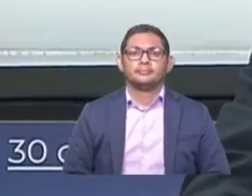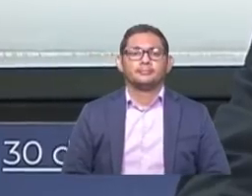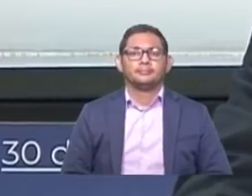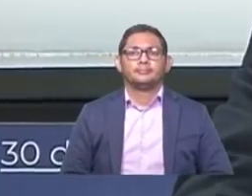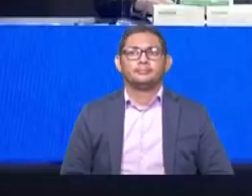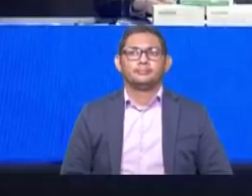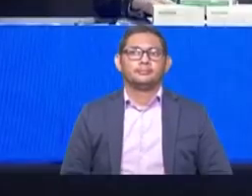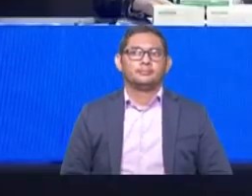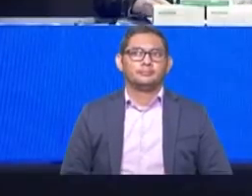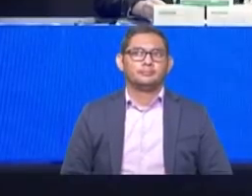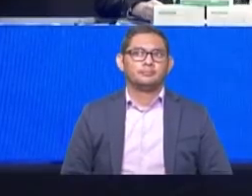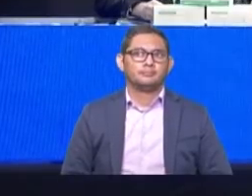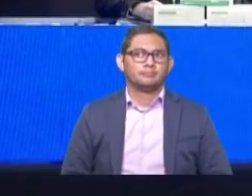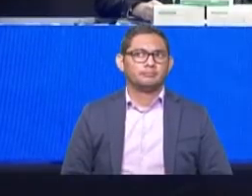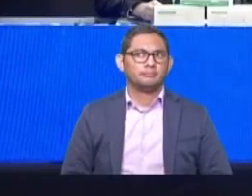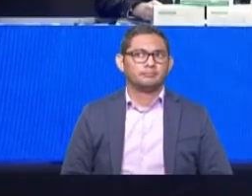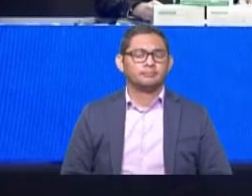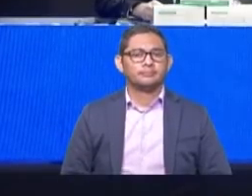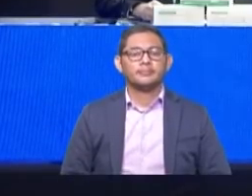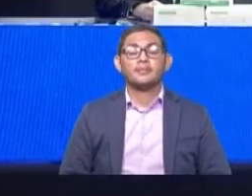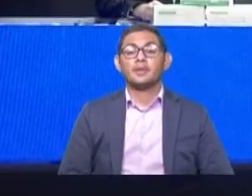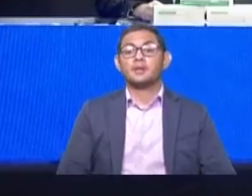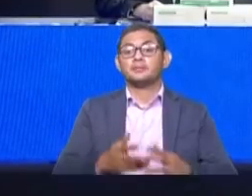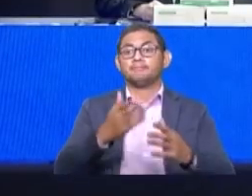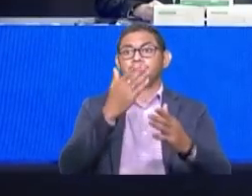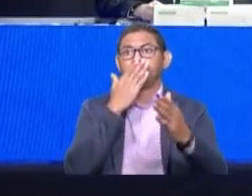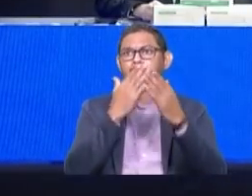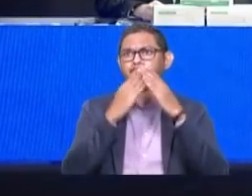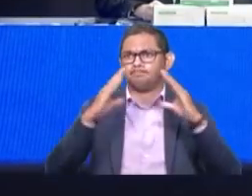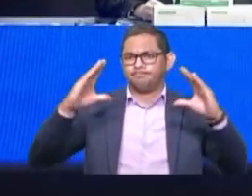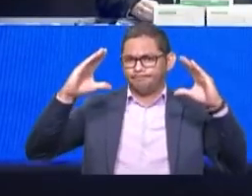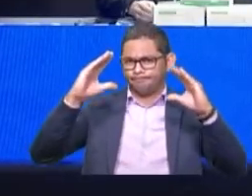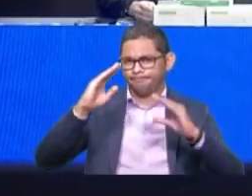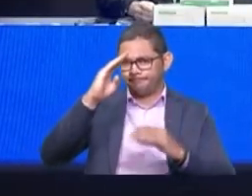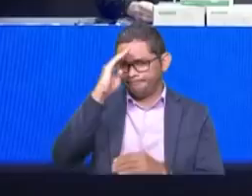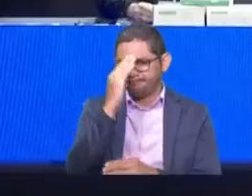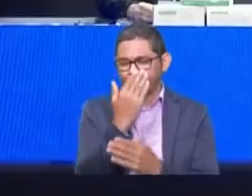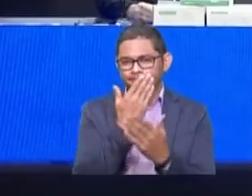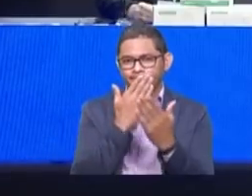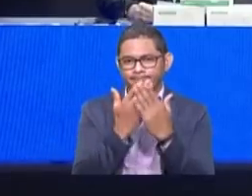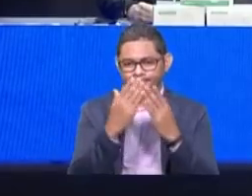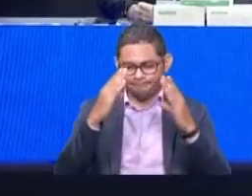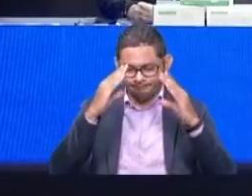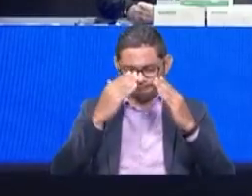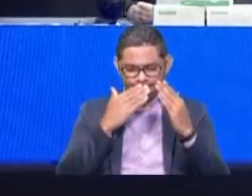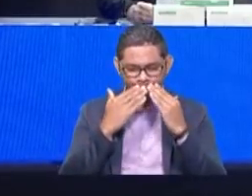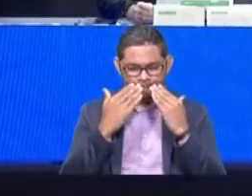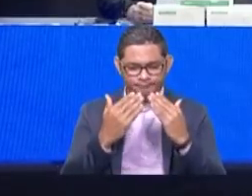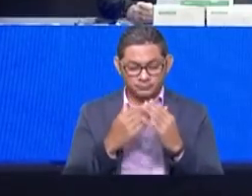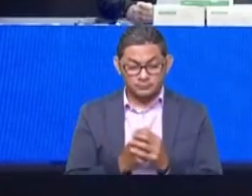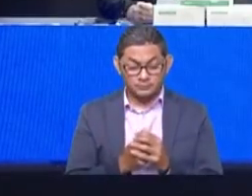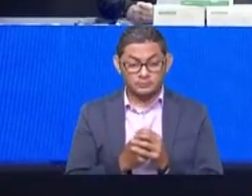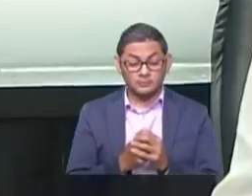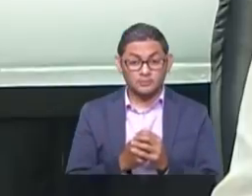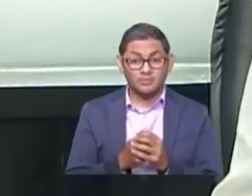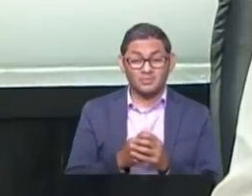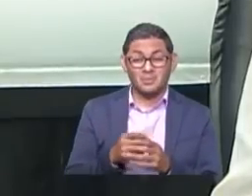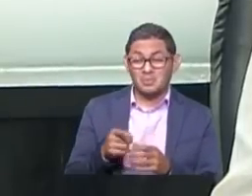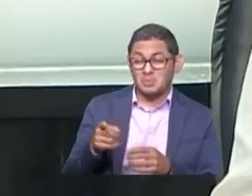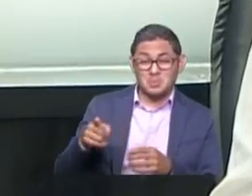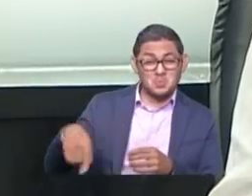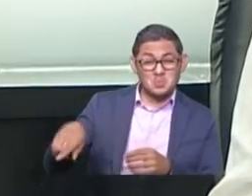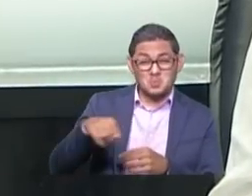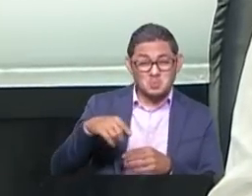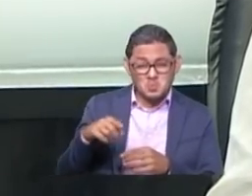Ruiz. Muy buenas tardes, muchas gracias, señor ministro. De acuerdo a lo programado en la estrategia continua